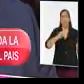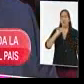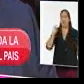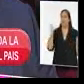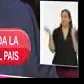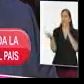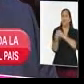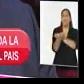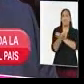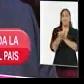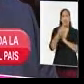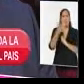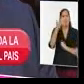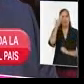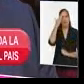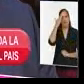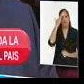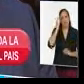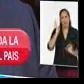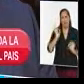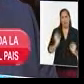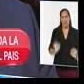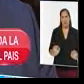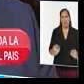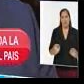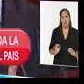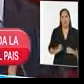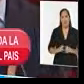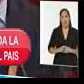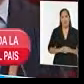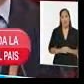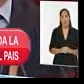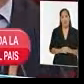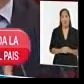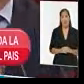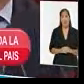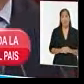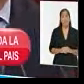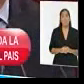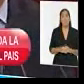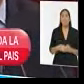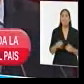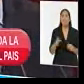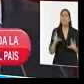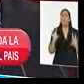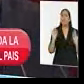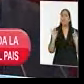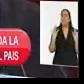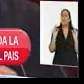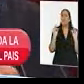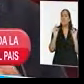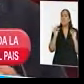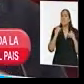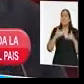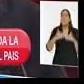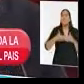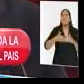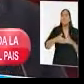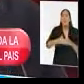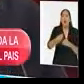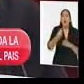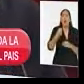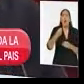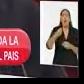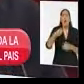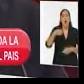nosotros podemos hoy asegurar eso, darle previsibilidad, darle seriedad, como lo hemos hecho todo el año pasado, que es cooperar en